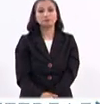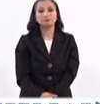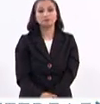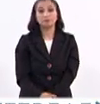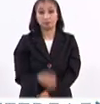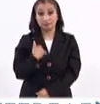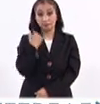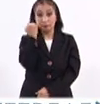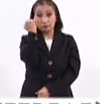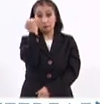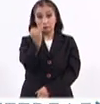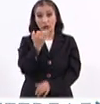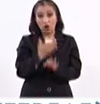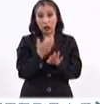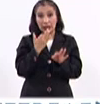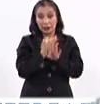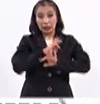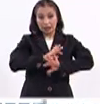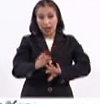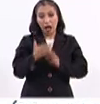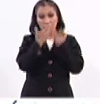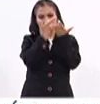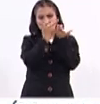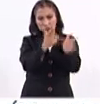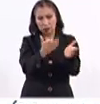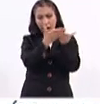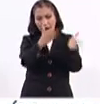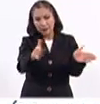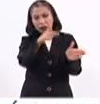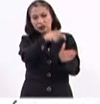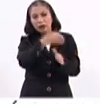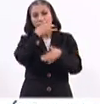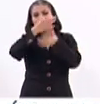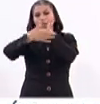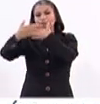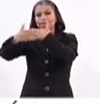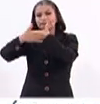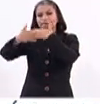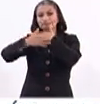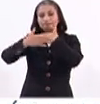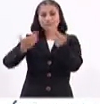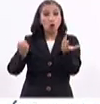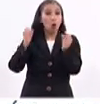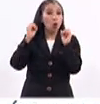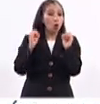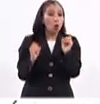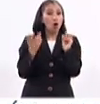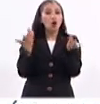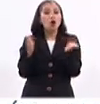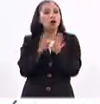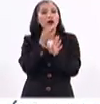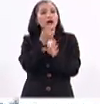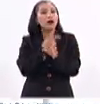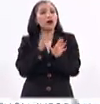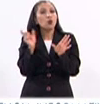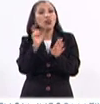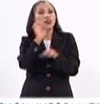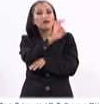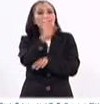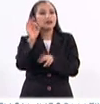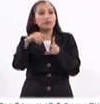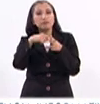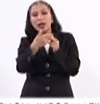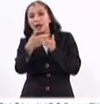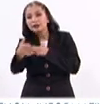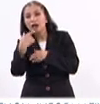Me imagino que ahorita pues estarán abiertas la convocatoria, o si no, pues coméntenos cuándo